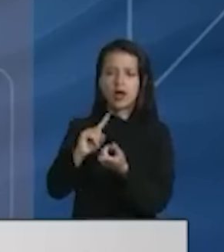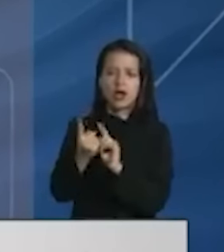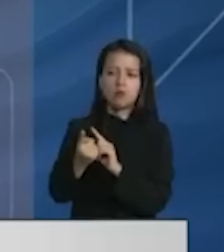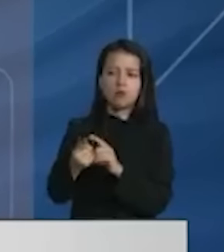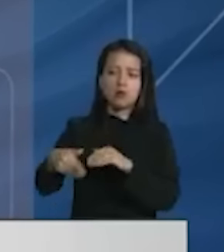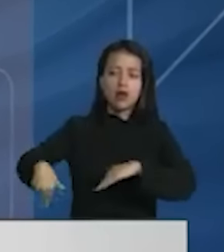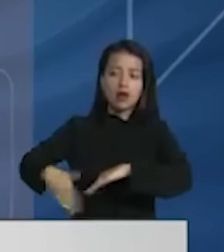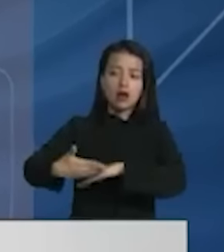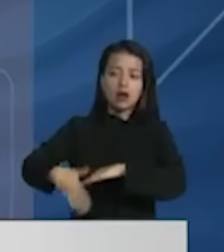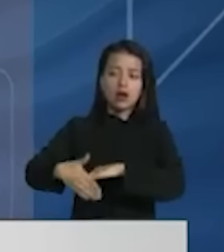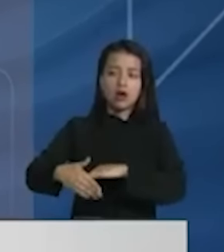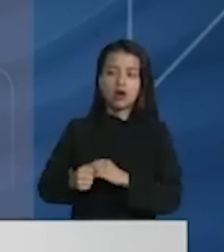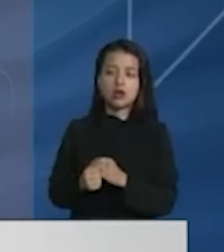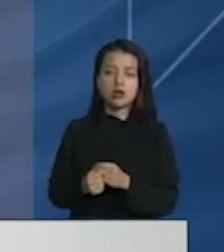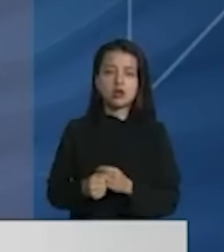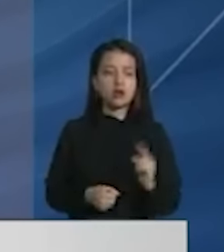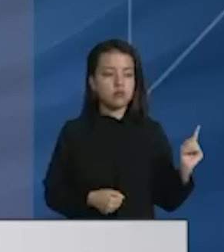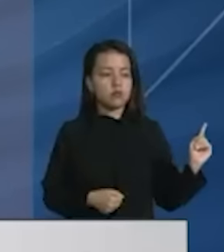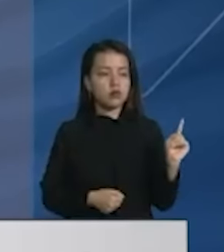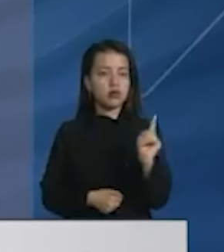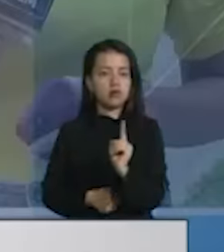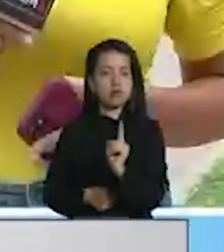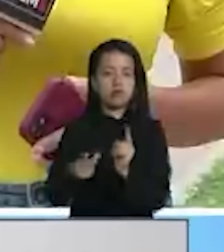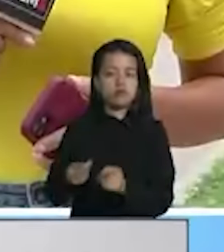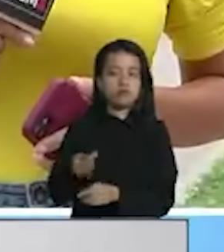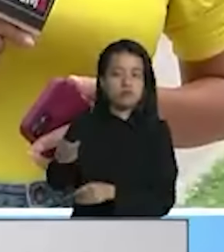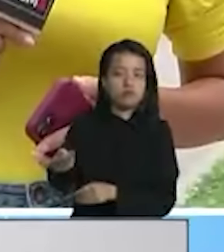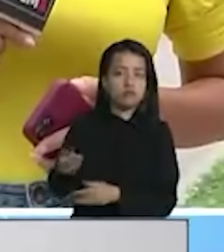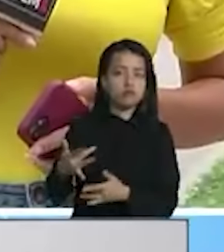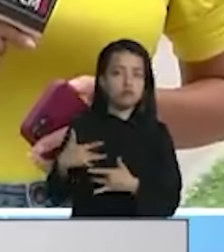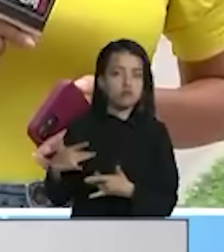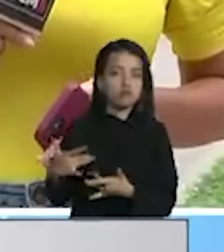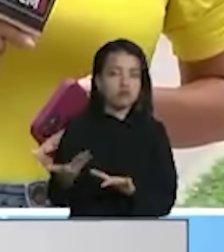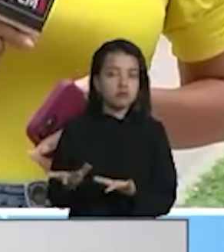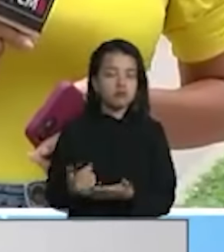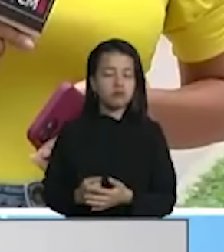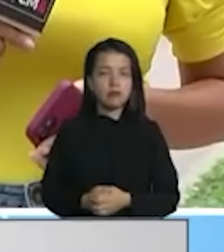cambio? Porque me los ofreció. Las autoridades ya están al tanto de la